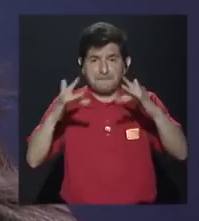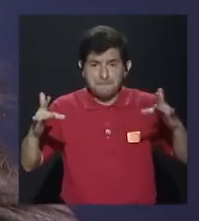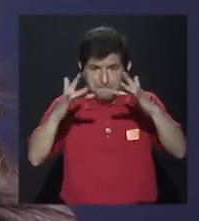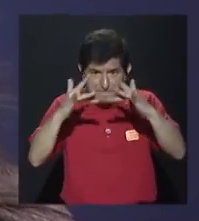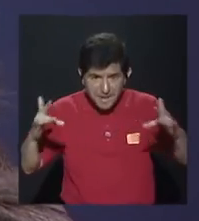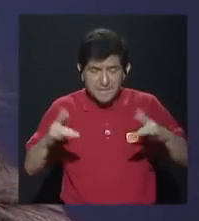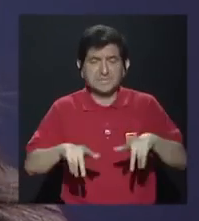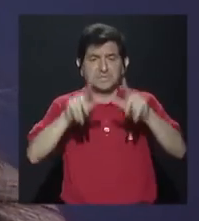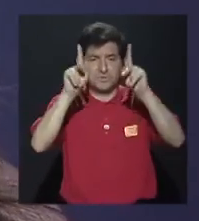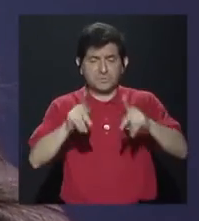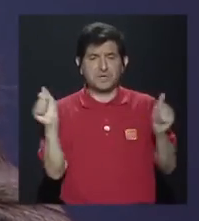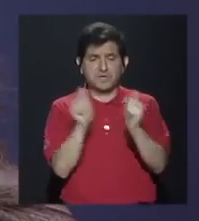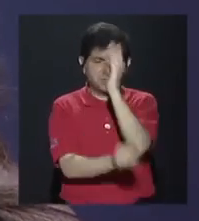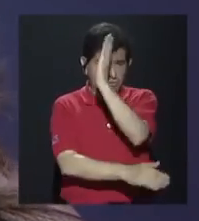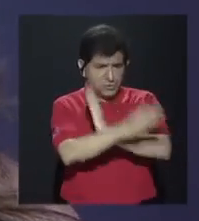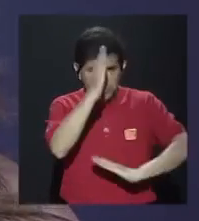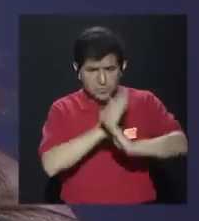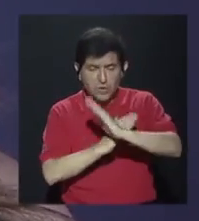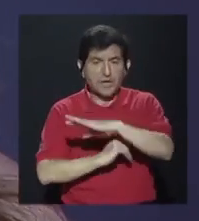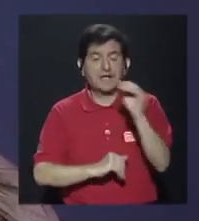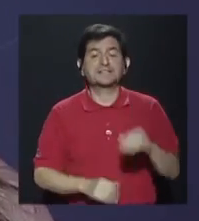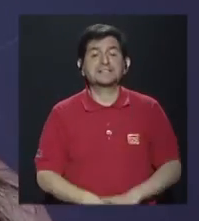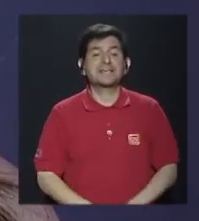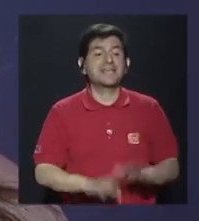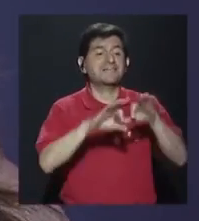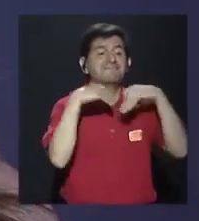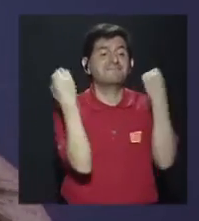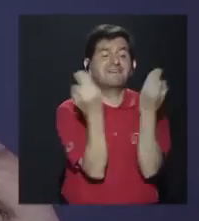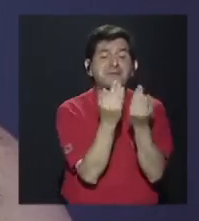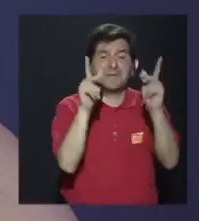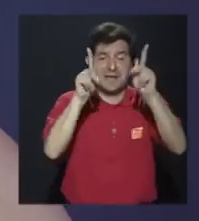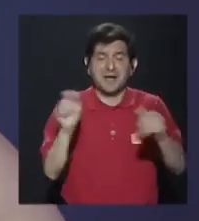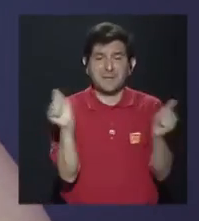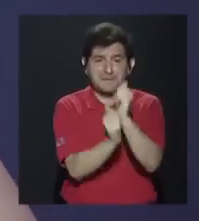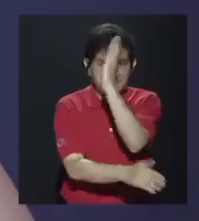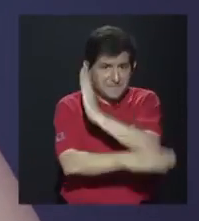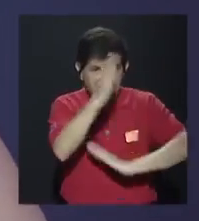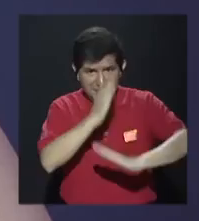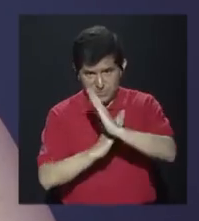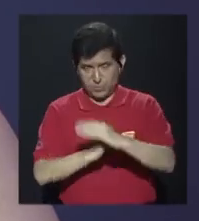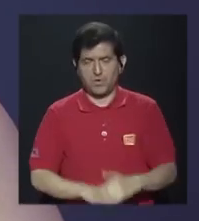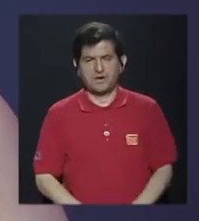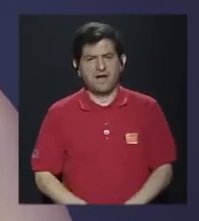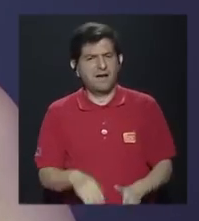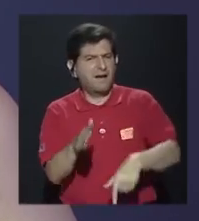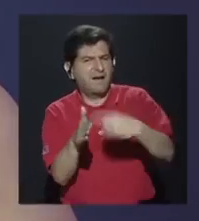la persona con discapacidad y en la familia de la persona con discapacidad, porque muchas veces